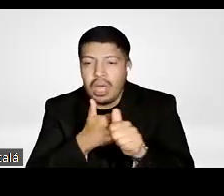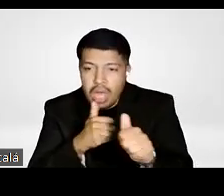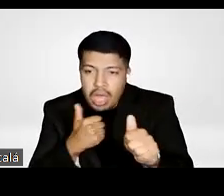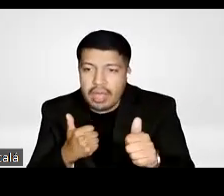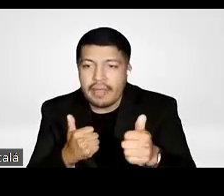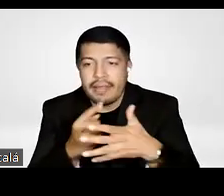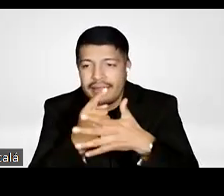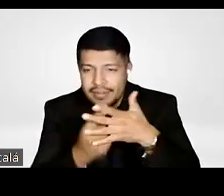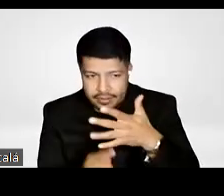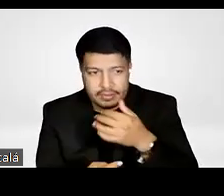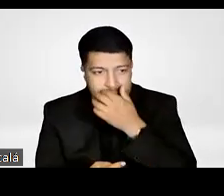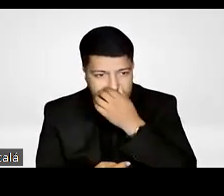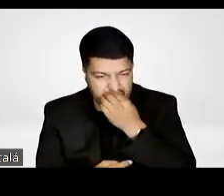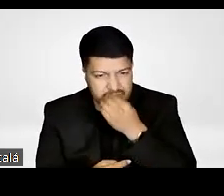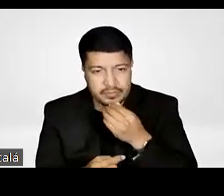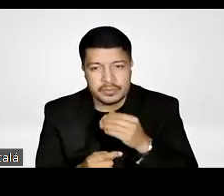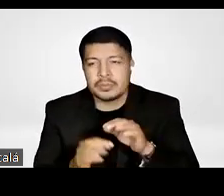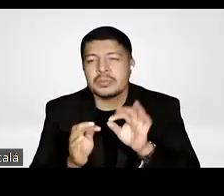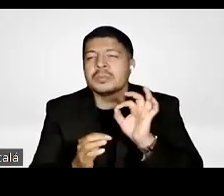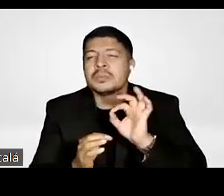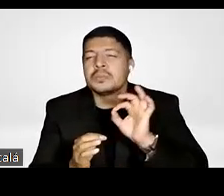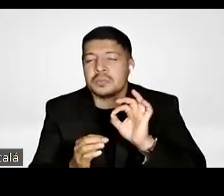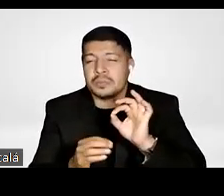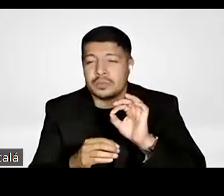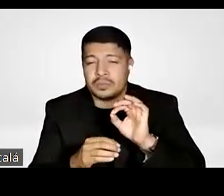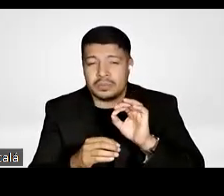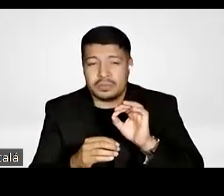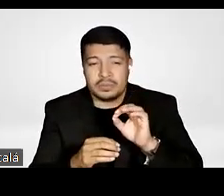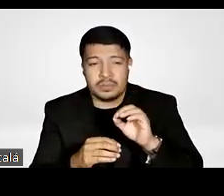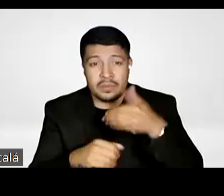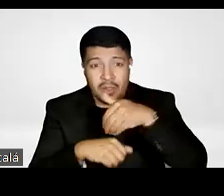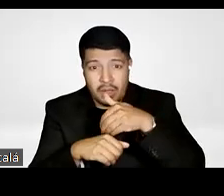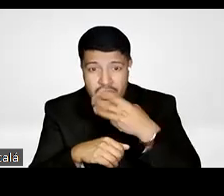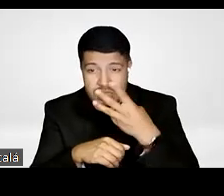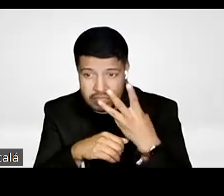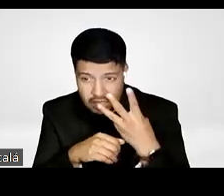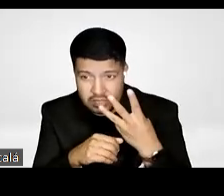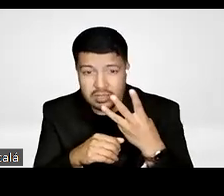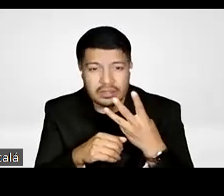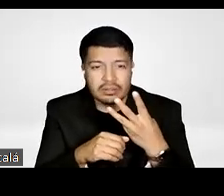paridad de más de 3, por ejemplo, se asocia a retrasos en el desarrollo